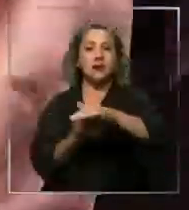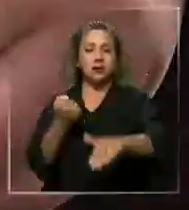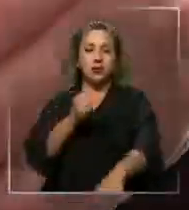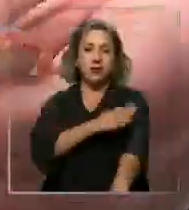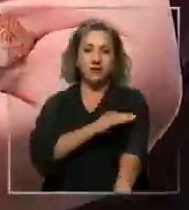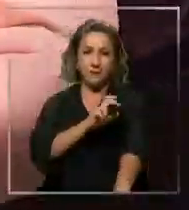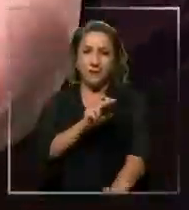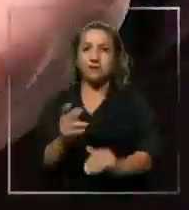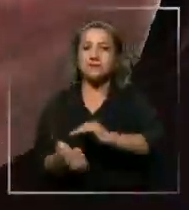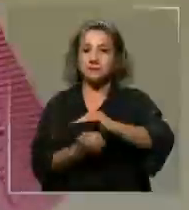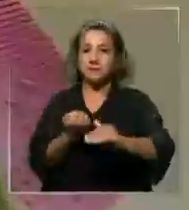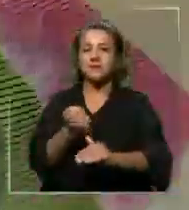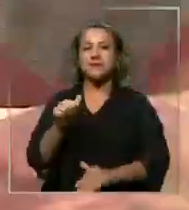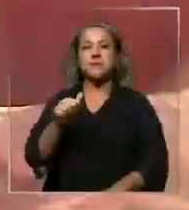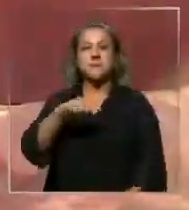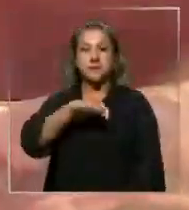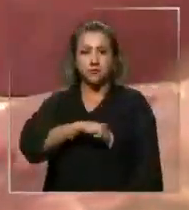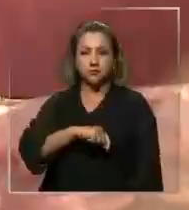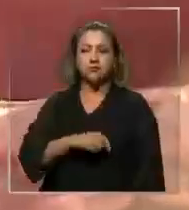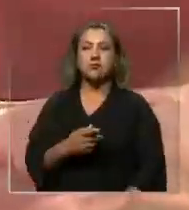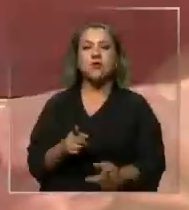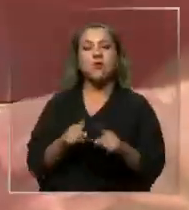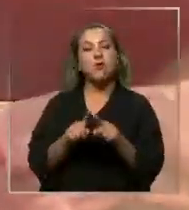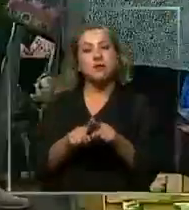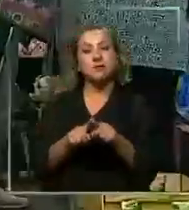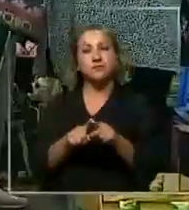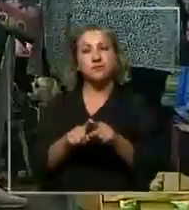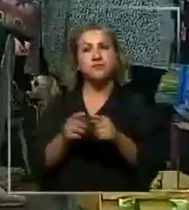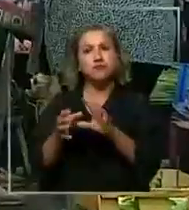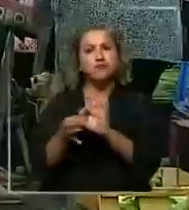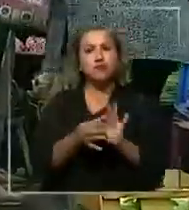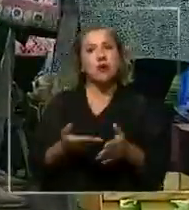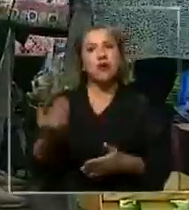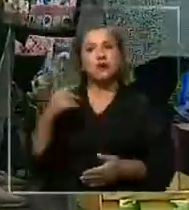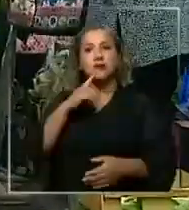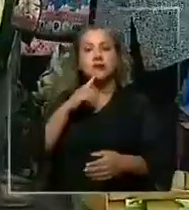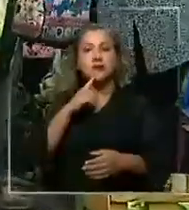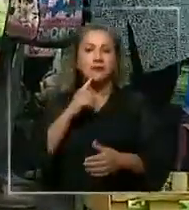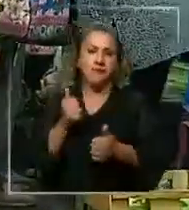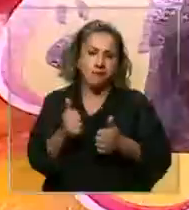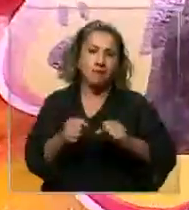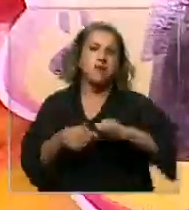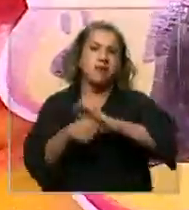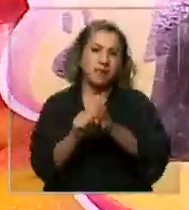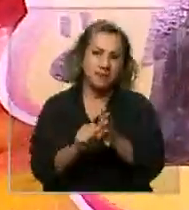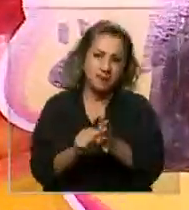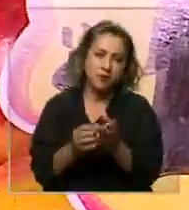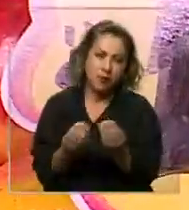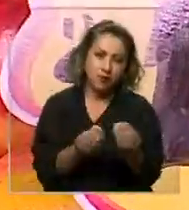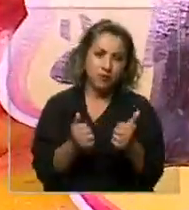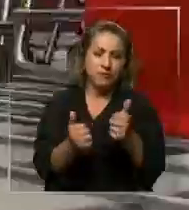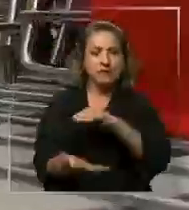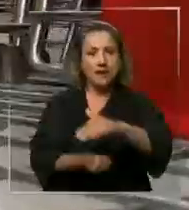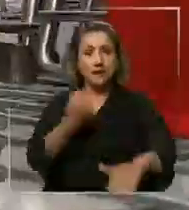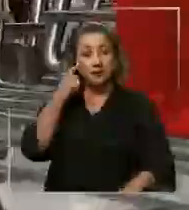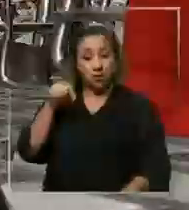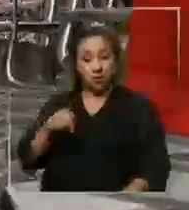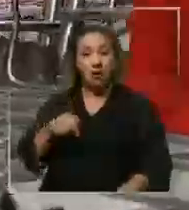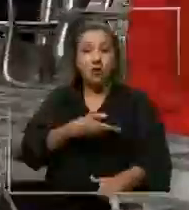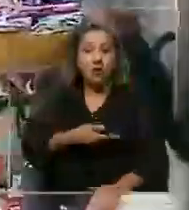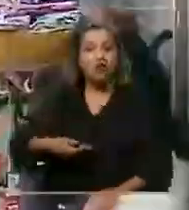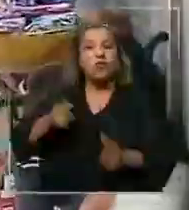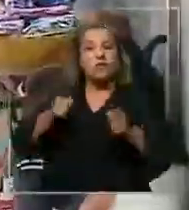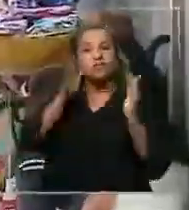de pensiones aseguran que se justificó en su momento durante el contexto de pandemia pero que ahora el gobierno debe